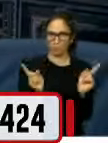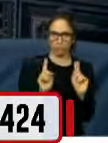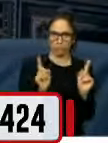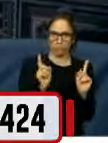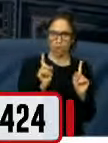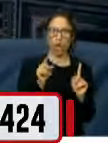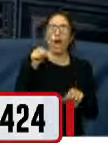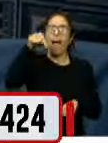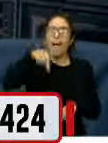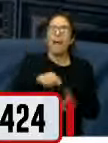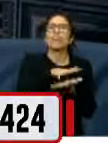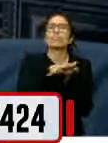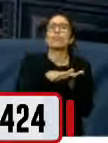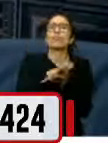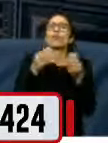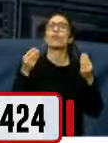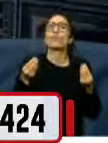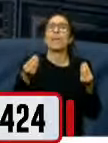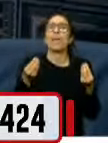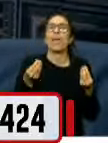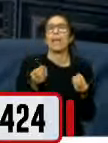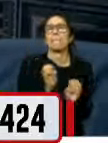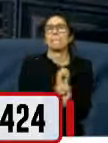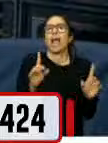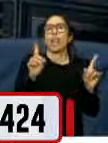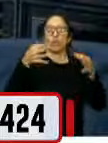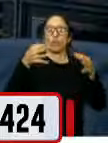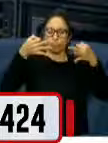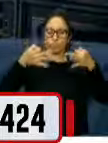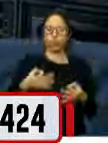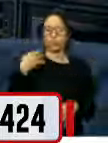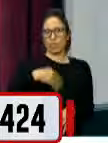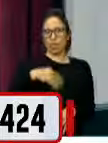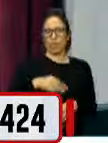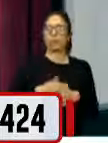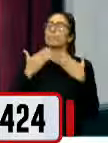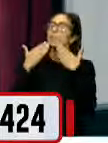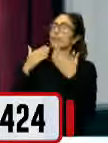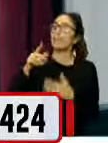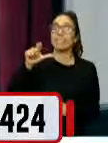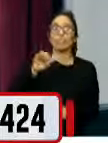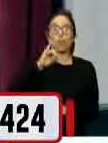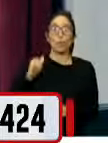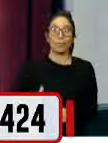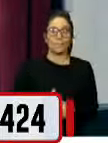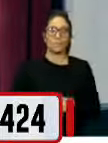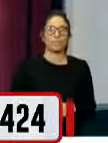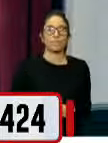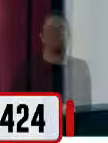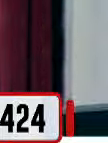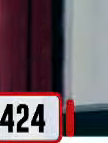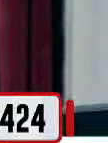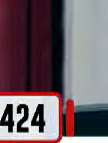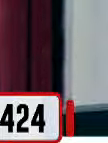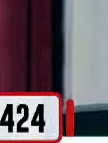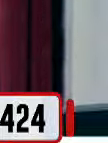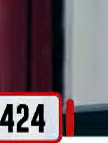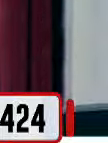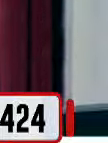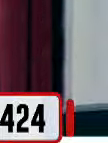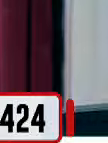diferentes organizaciones, no solo partido de izquierda y organizaciones sociales, sino también agrupaciones de diferentes sectores que tienen que